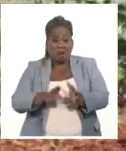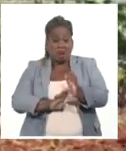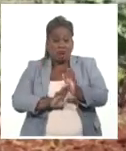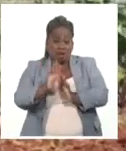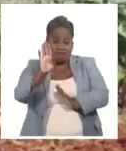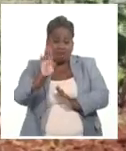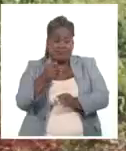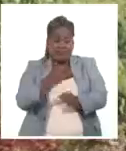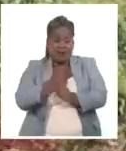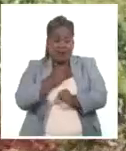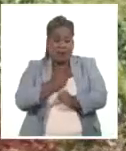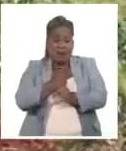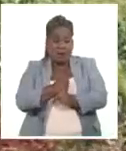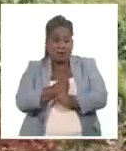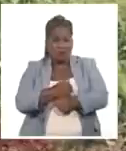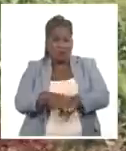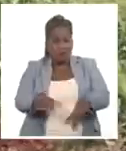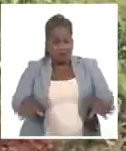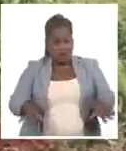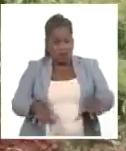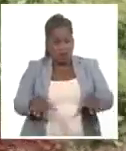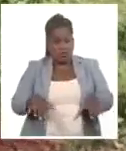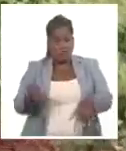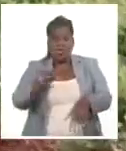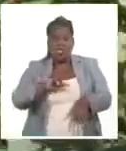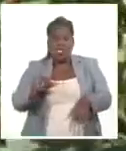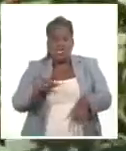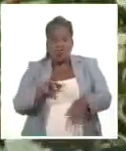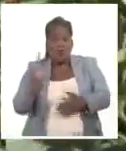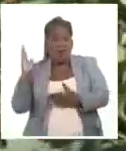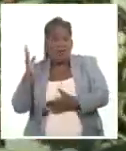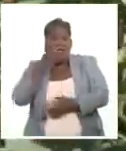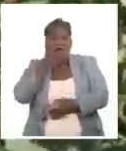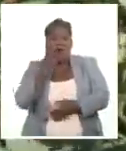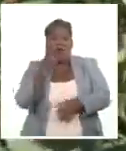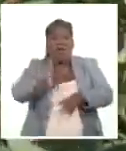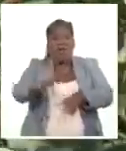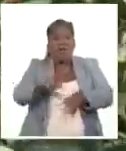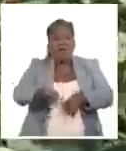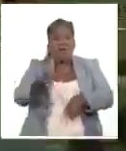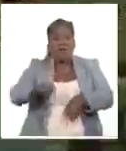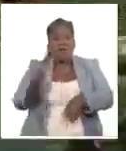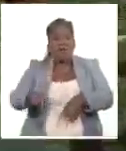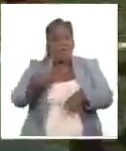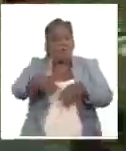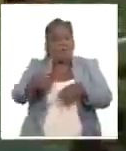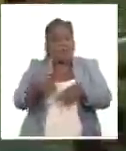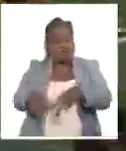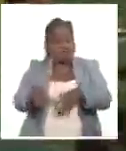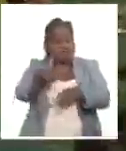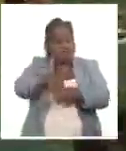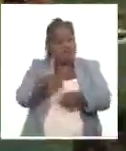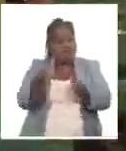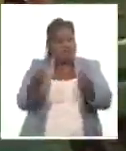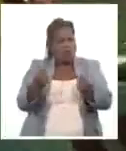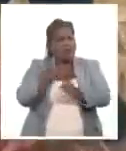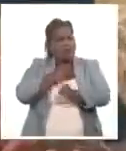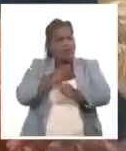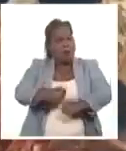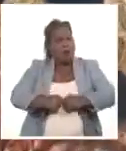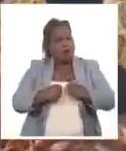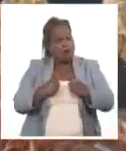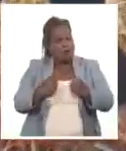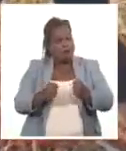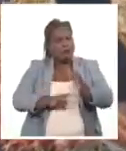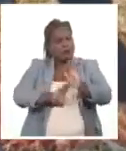condiciones de nuestra sociedad. Al igual que Wilfredo, muchos otros jóvenes campesinos y de otros sectores de la economía trabajan muy duro en pos de desarrollar